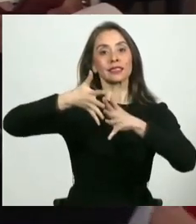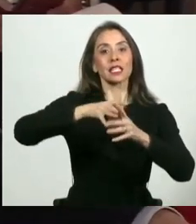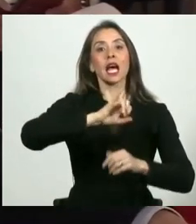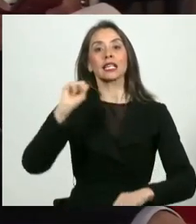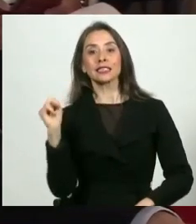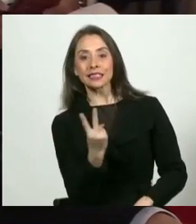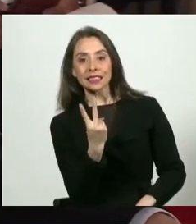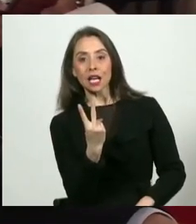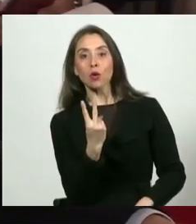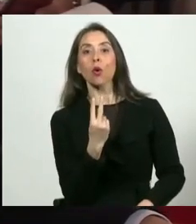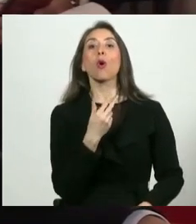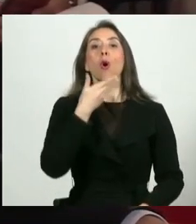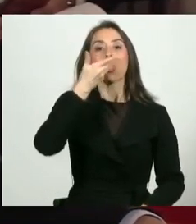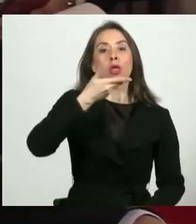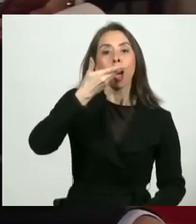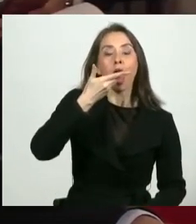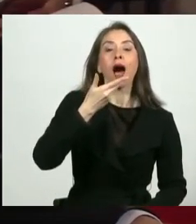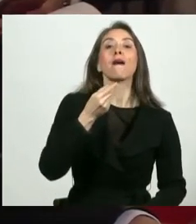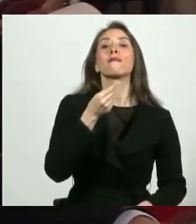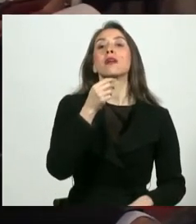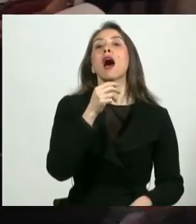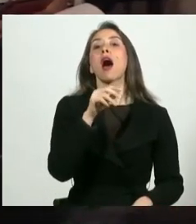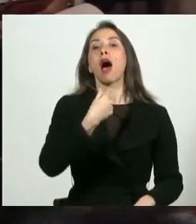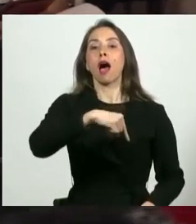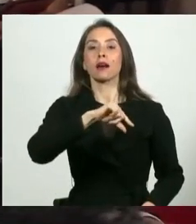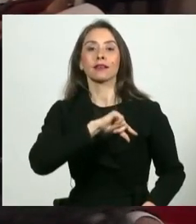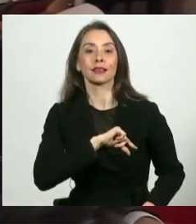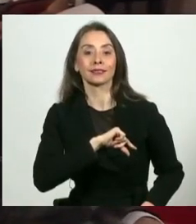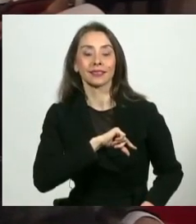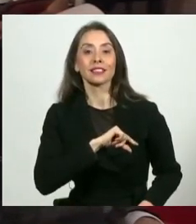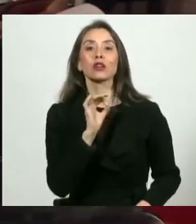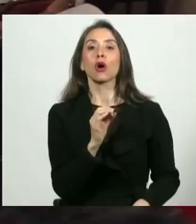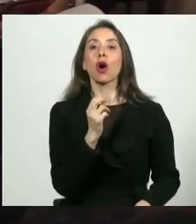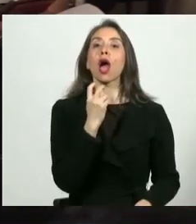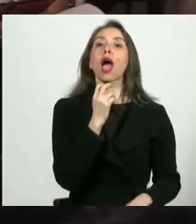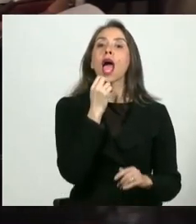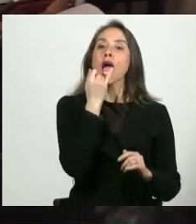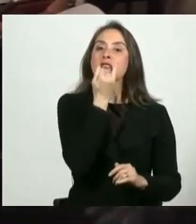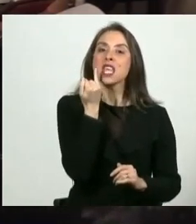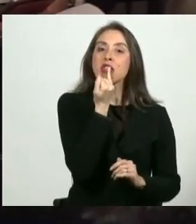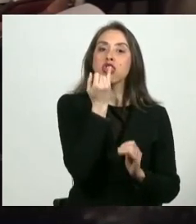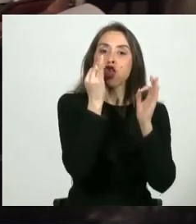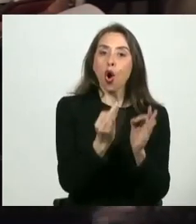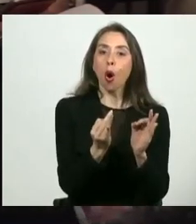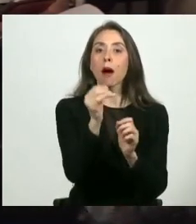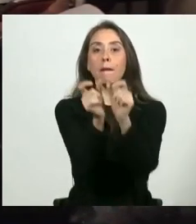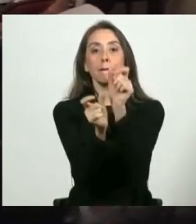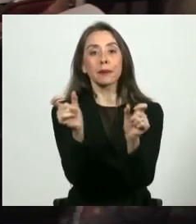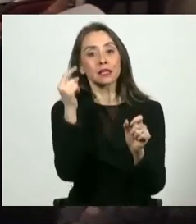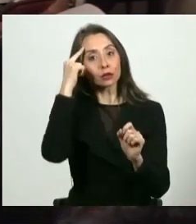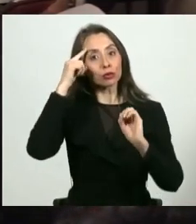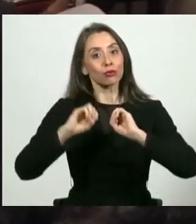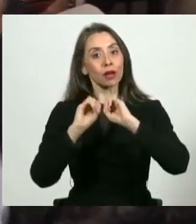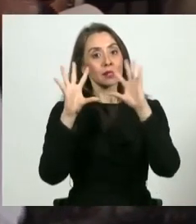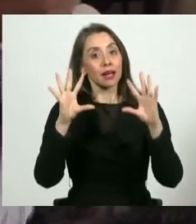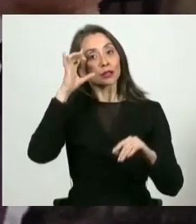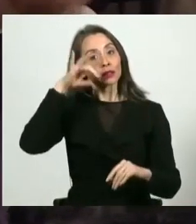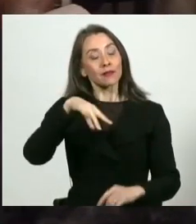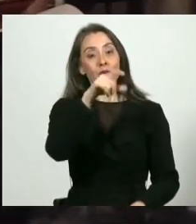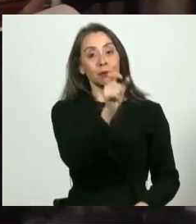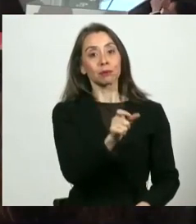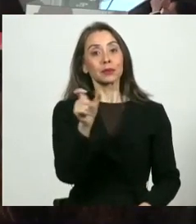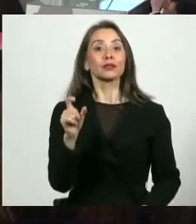aprende a hablar español o castellano. Porque es un idioma, eso tiene que tener claro las personas. También es importante saber que